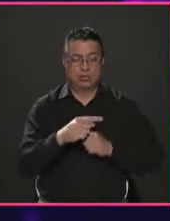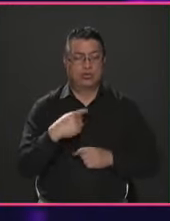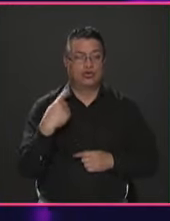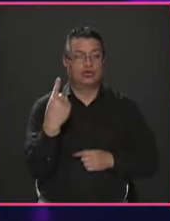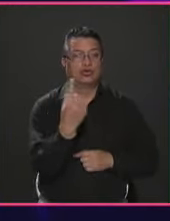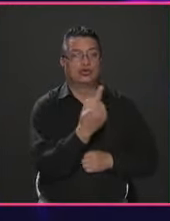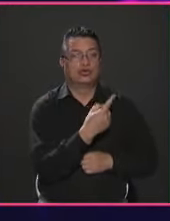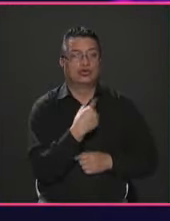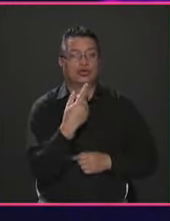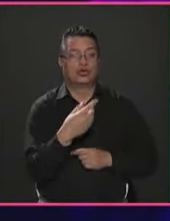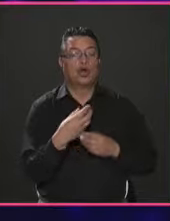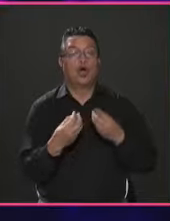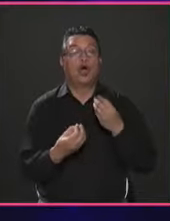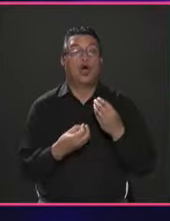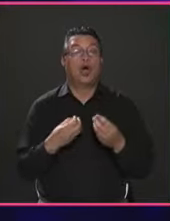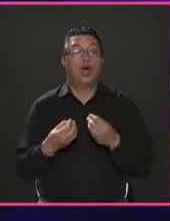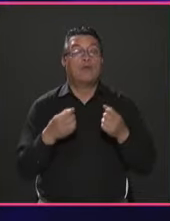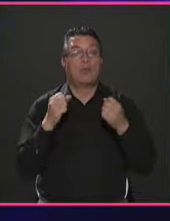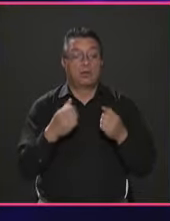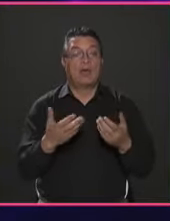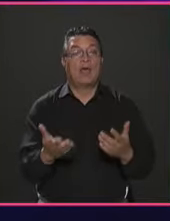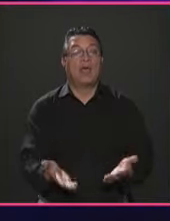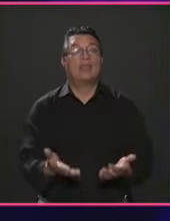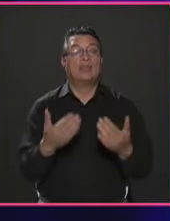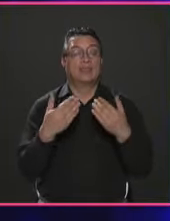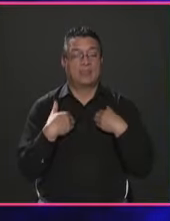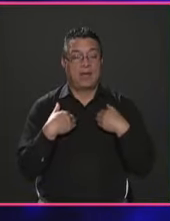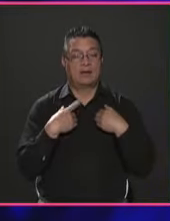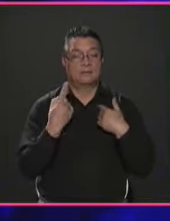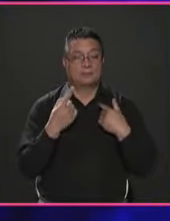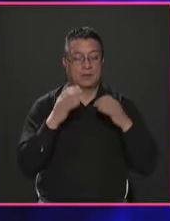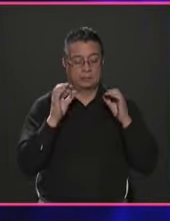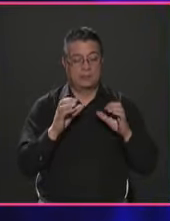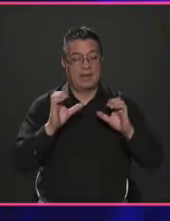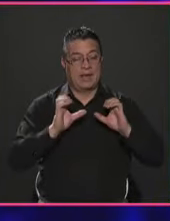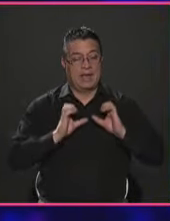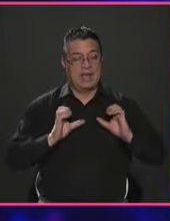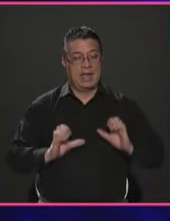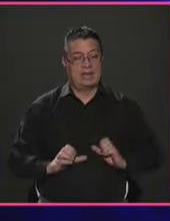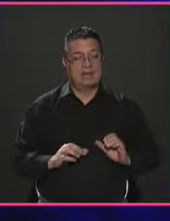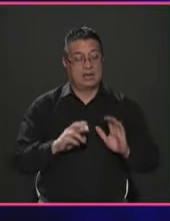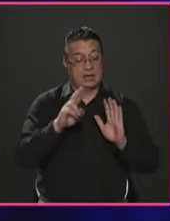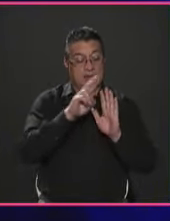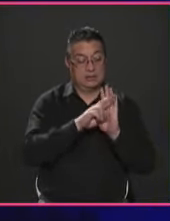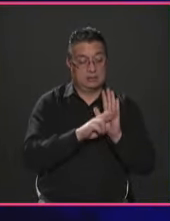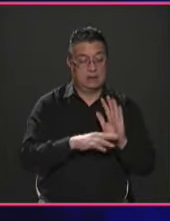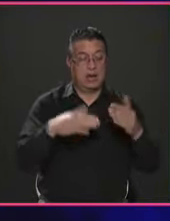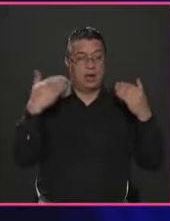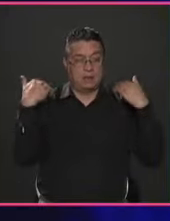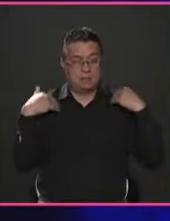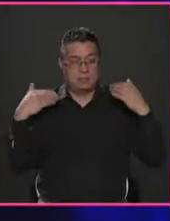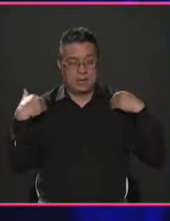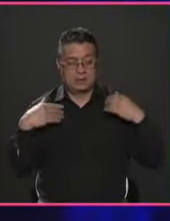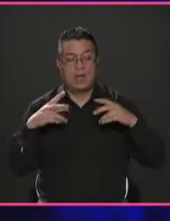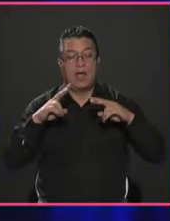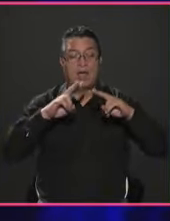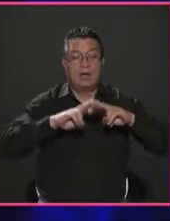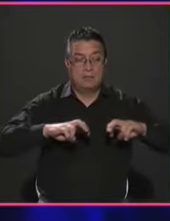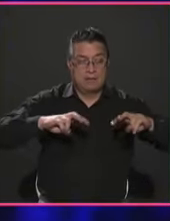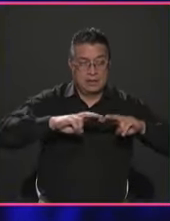en una manera en la que nos brinde un esquema ético regulador para la práctica y la investigación